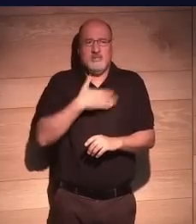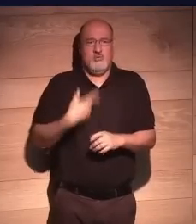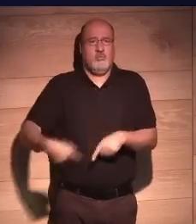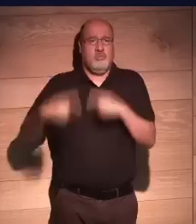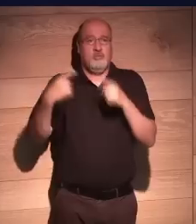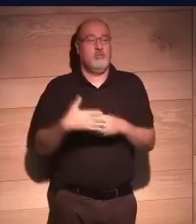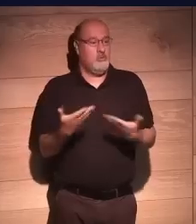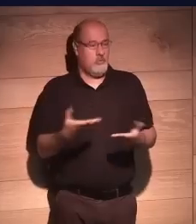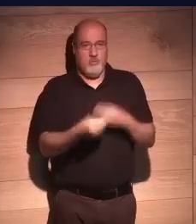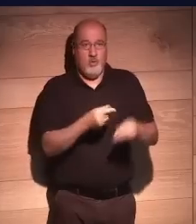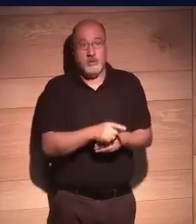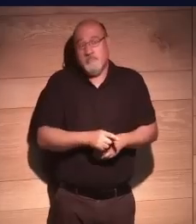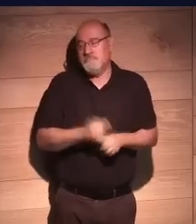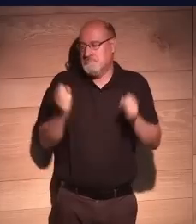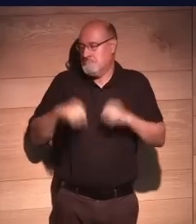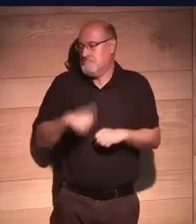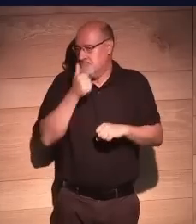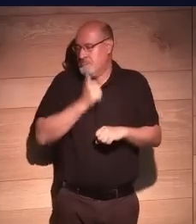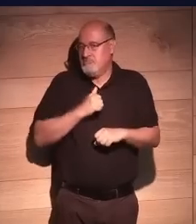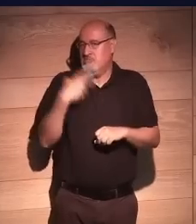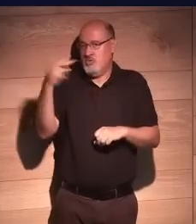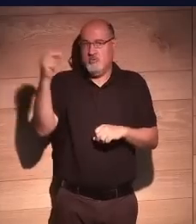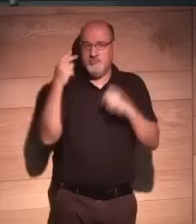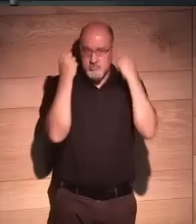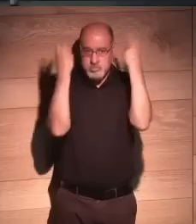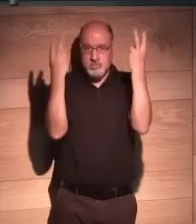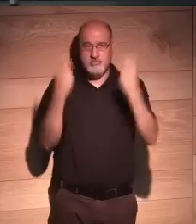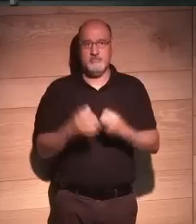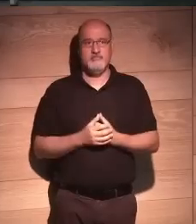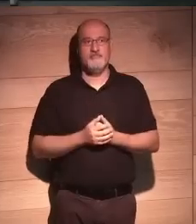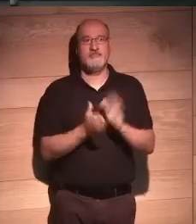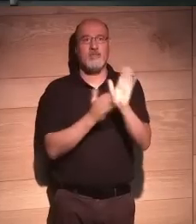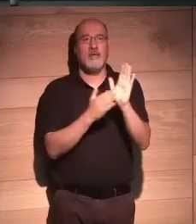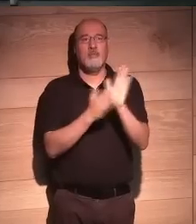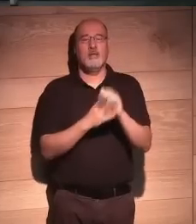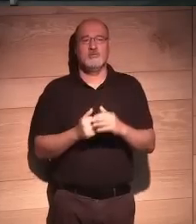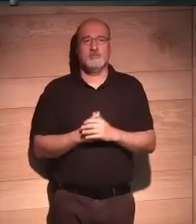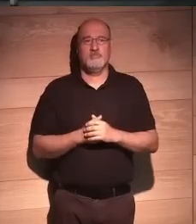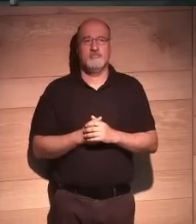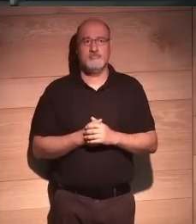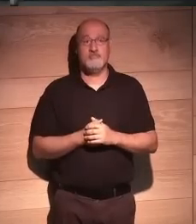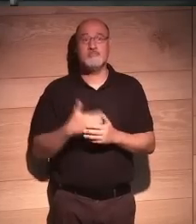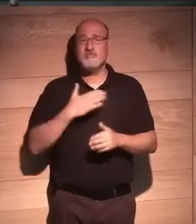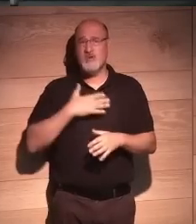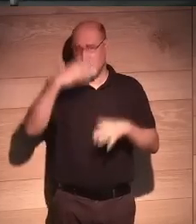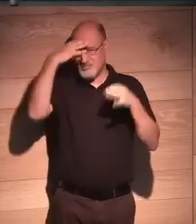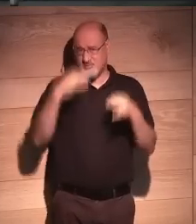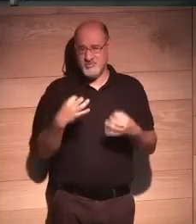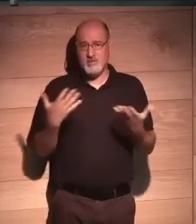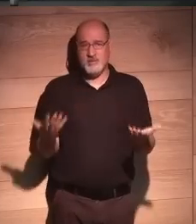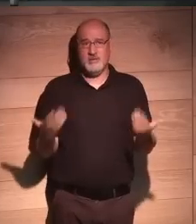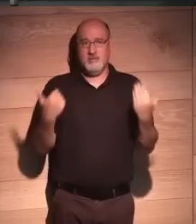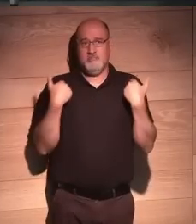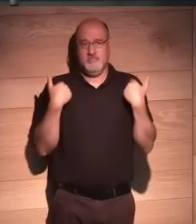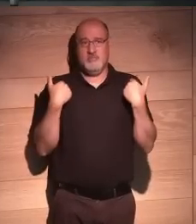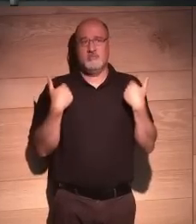Que pues no lo haces, pues no. Un aplauso para antes. No, pero si no es un aplauso, es ser Hombre, coherente es un gran con momento yo lo hago y